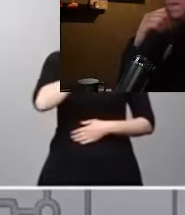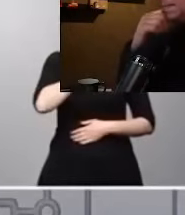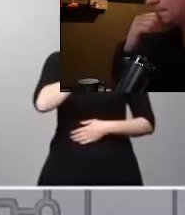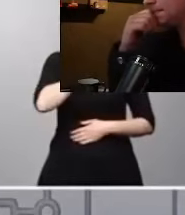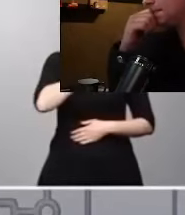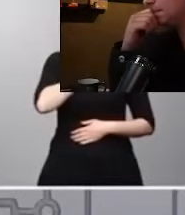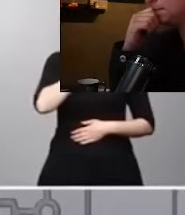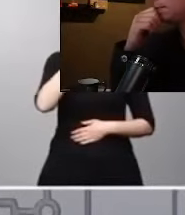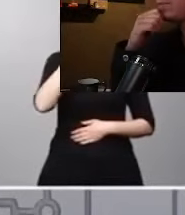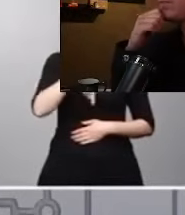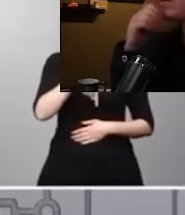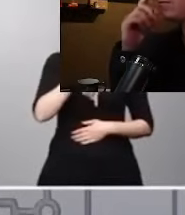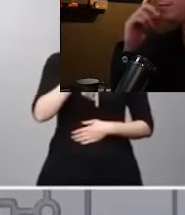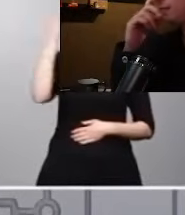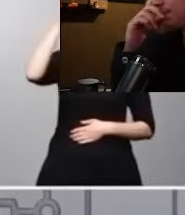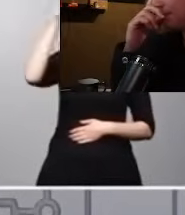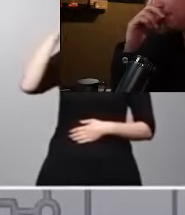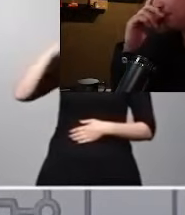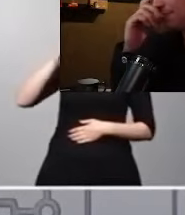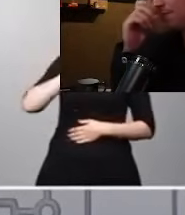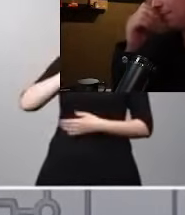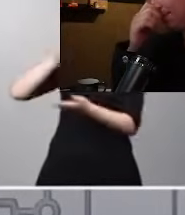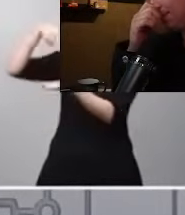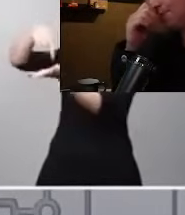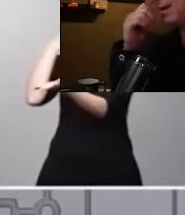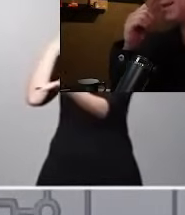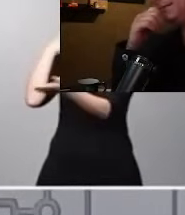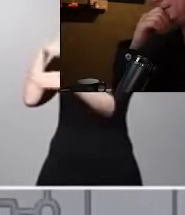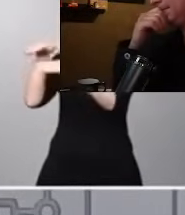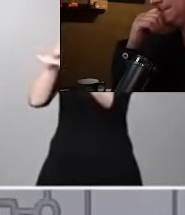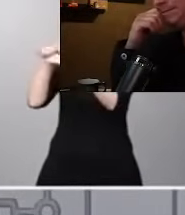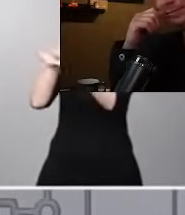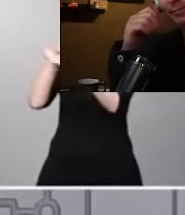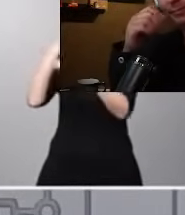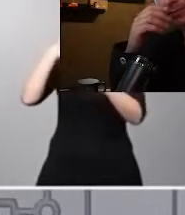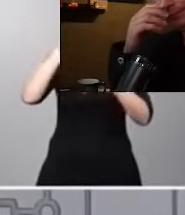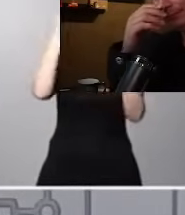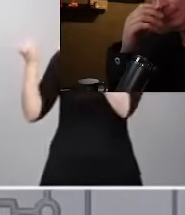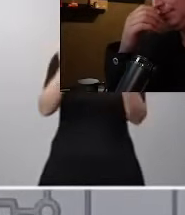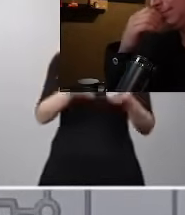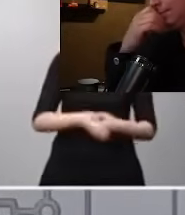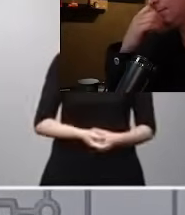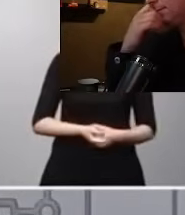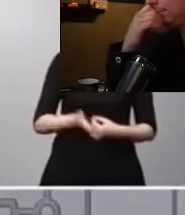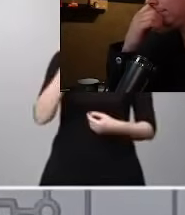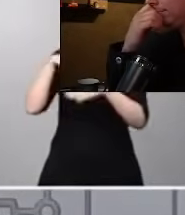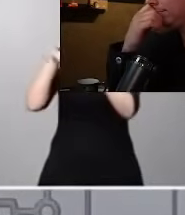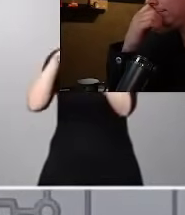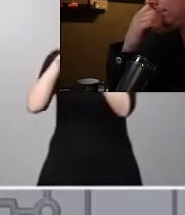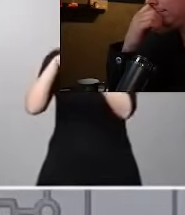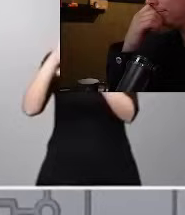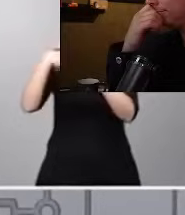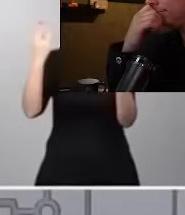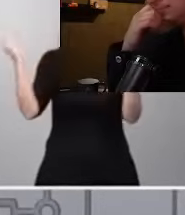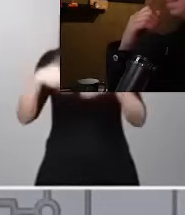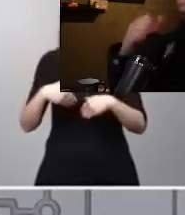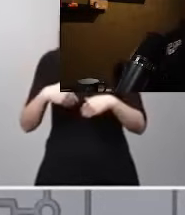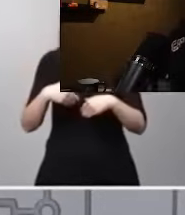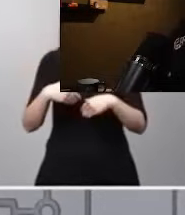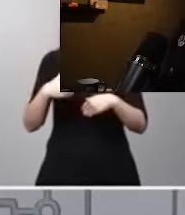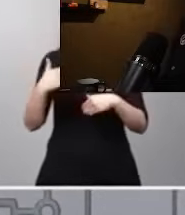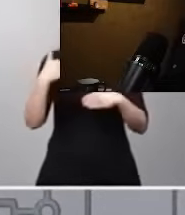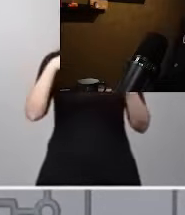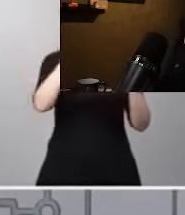también exige al señor Milei disculpas públicas. En caso de no producirse esas disculpas, tomaremos todas